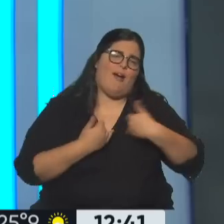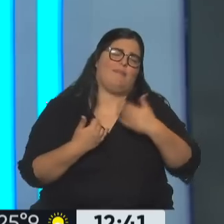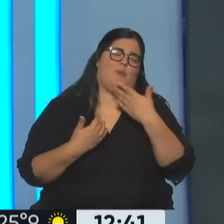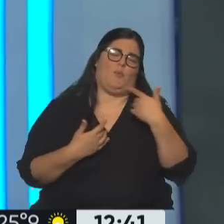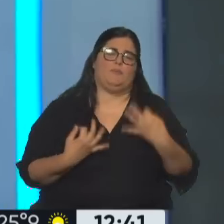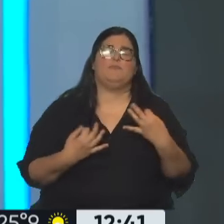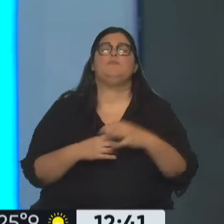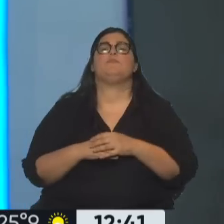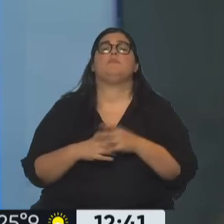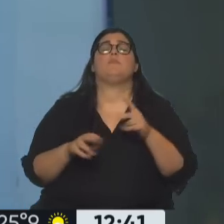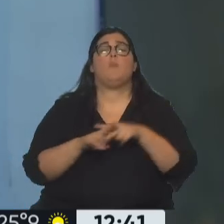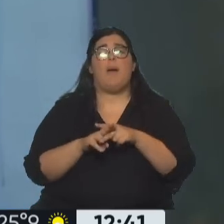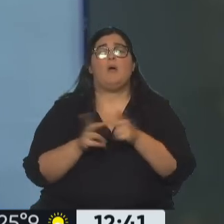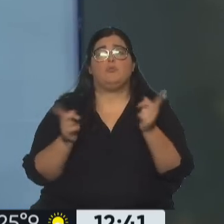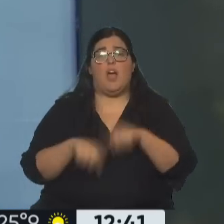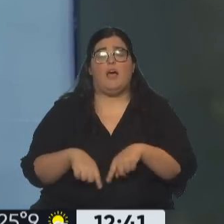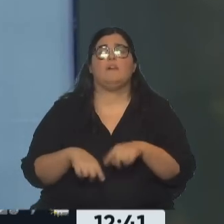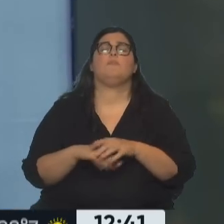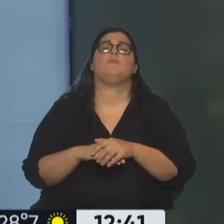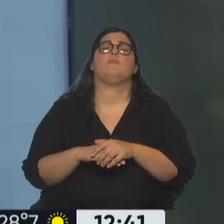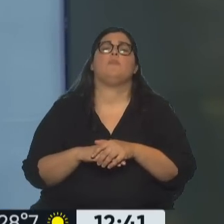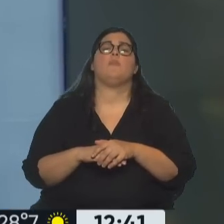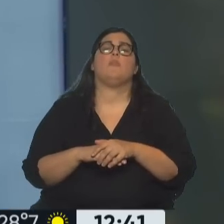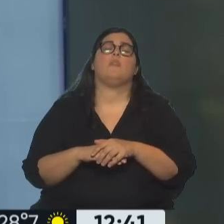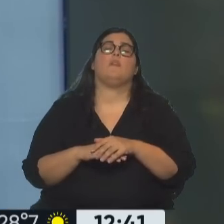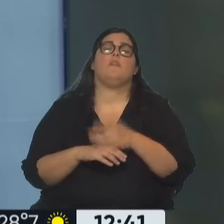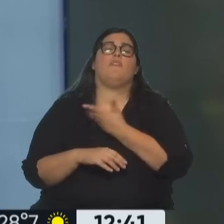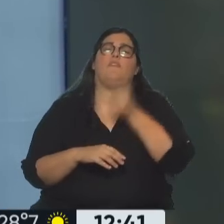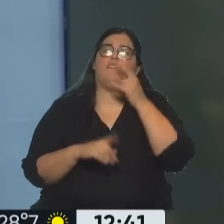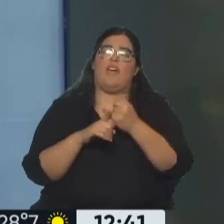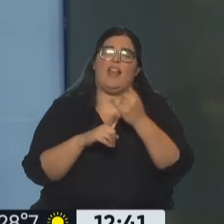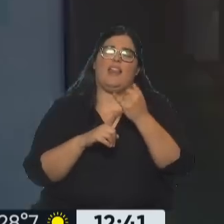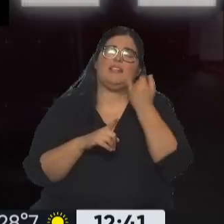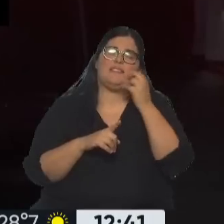pausa en Televisión Pública Noticias Internacional. Félix Taylor le adelanta el tema que estaremos analizando en minutos.